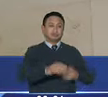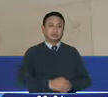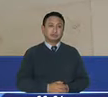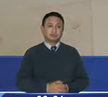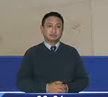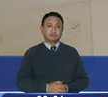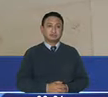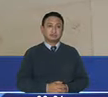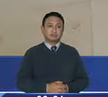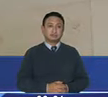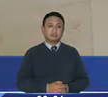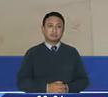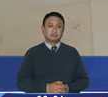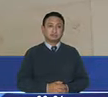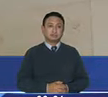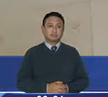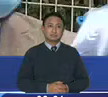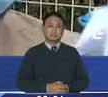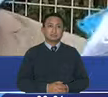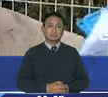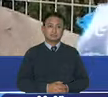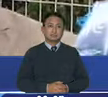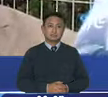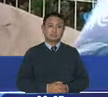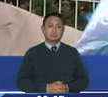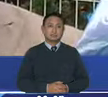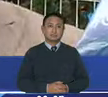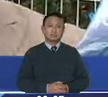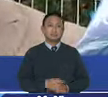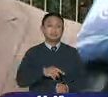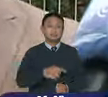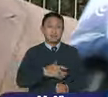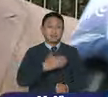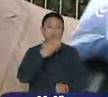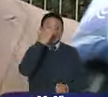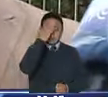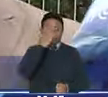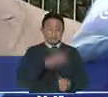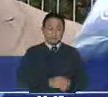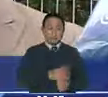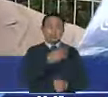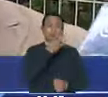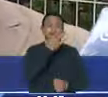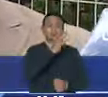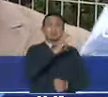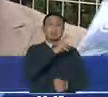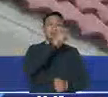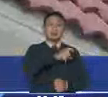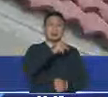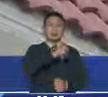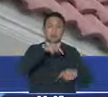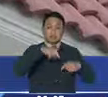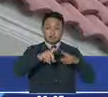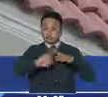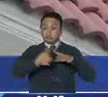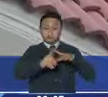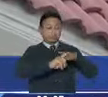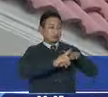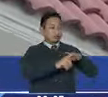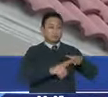pared para romperlo, me imagino. Tenemos conocimiento que han salido 17 personas que han salido despavoradamente y como